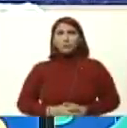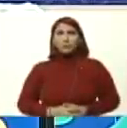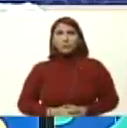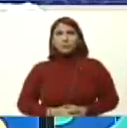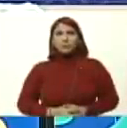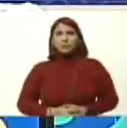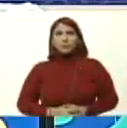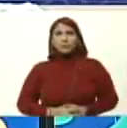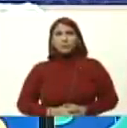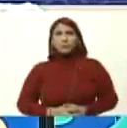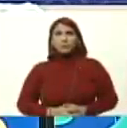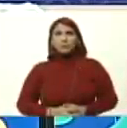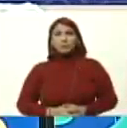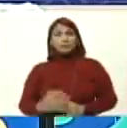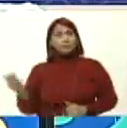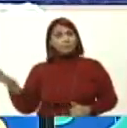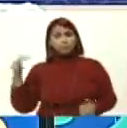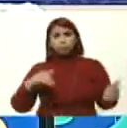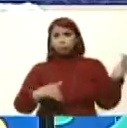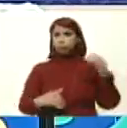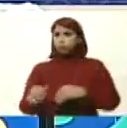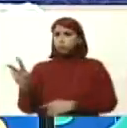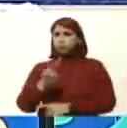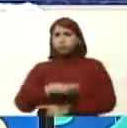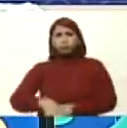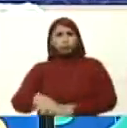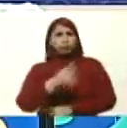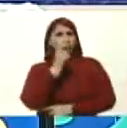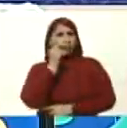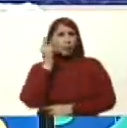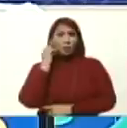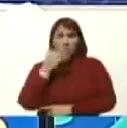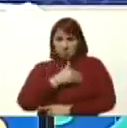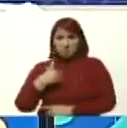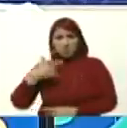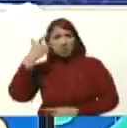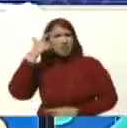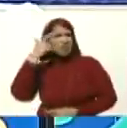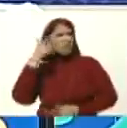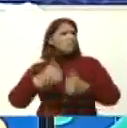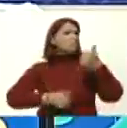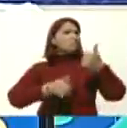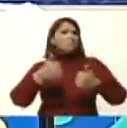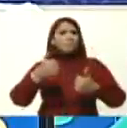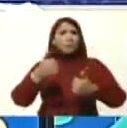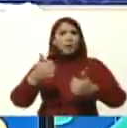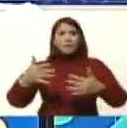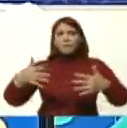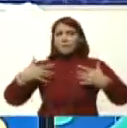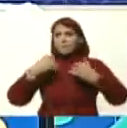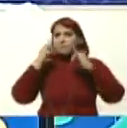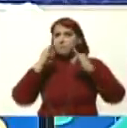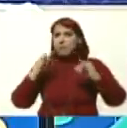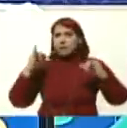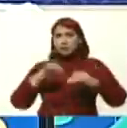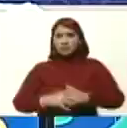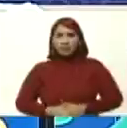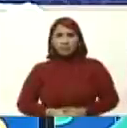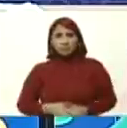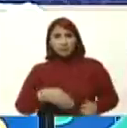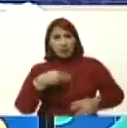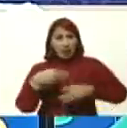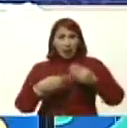todos, todos, vengan, los venezolanos y venezolanas que quieren saber la felicidad de